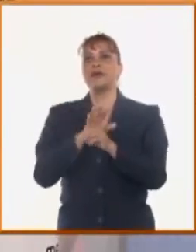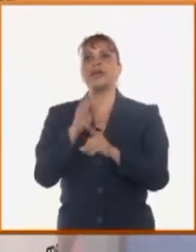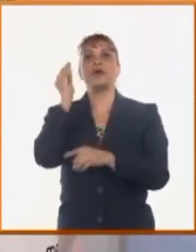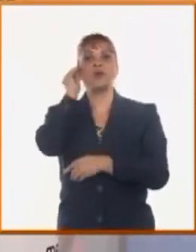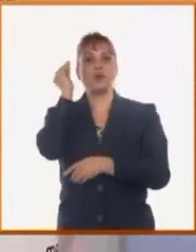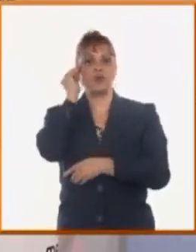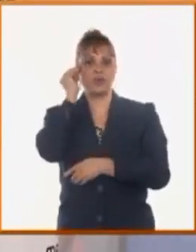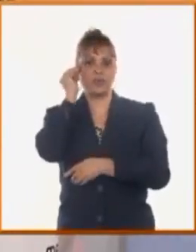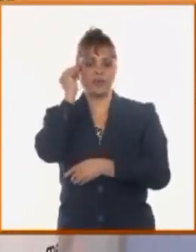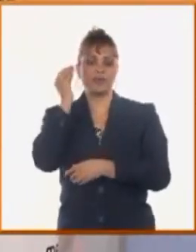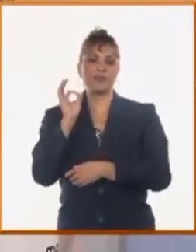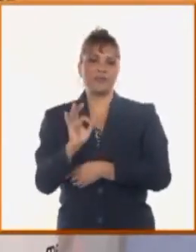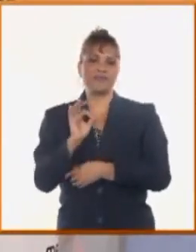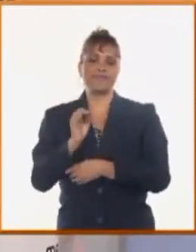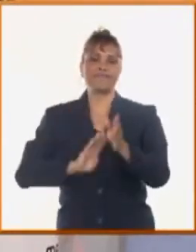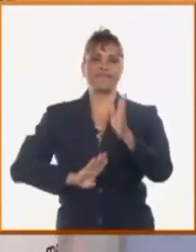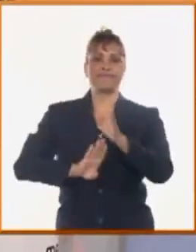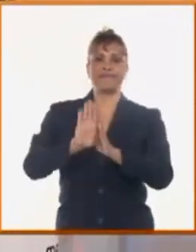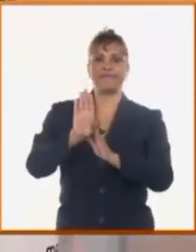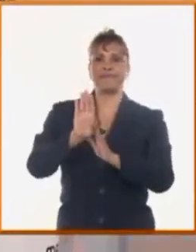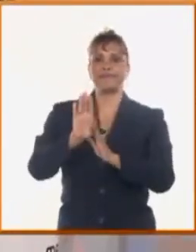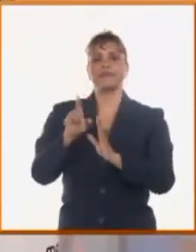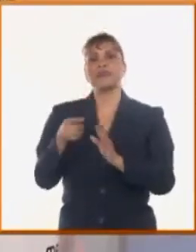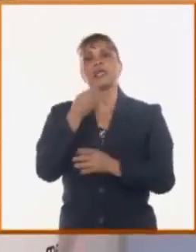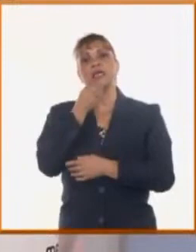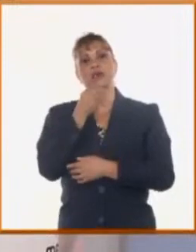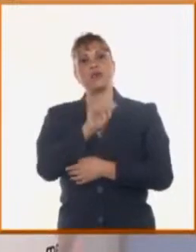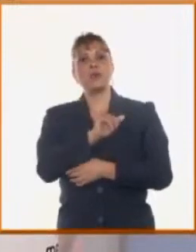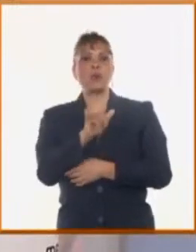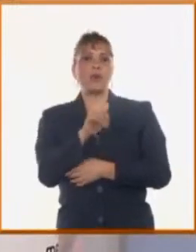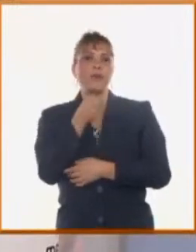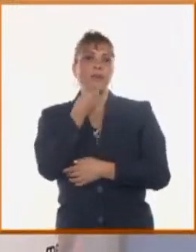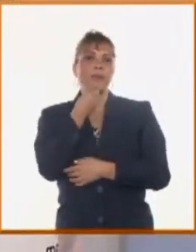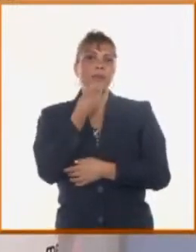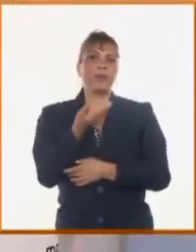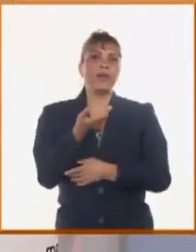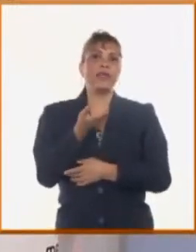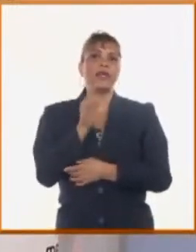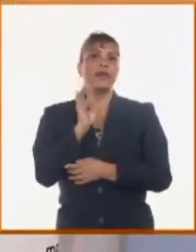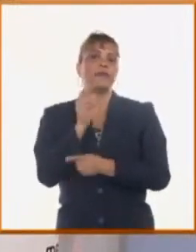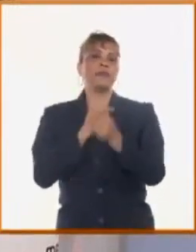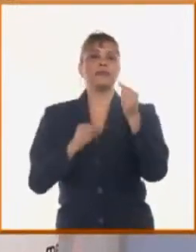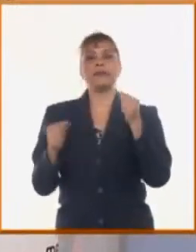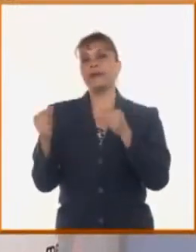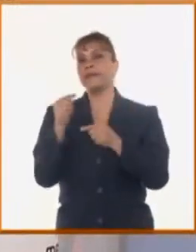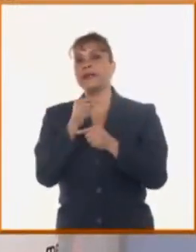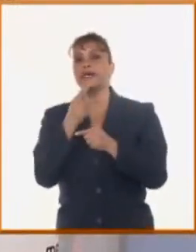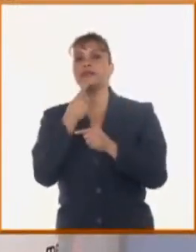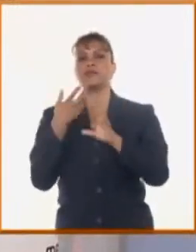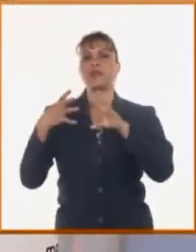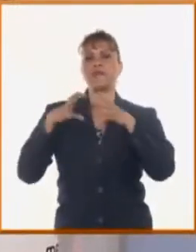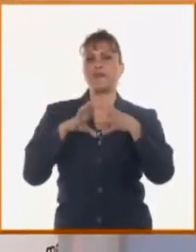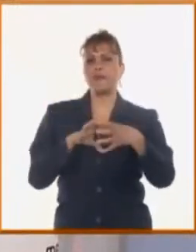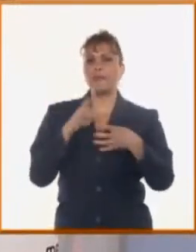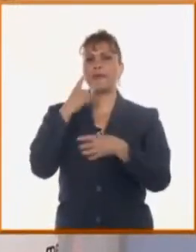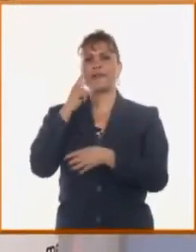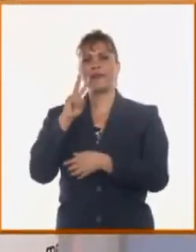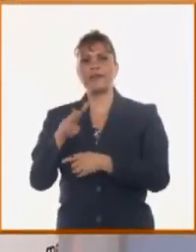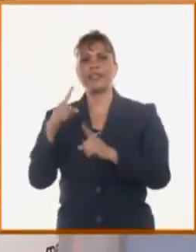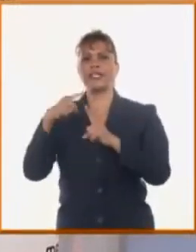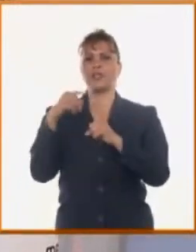conocimiento que tiene, por supuesto, sobre todo una mirada